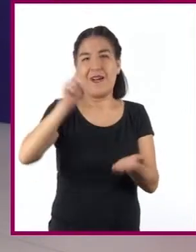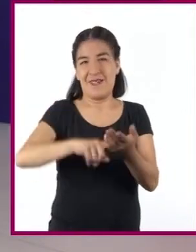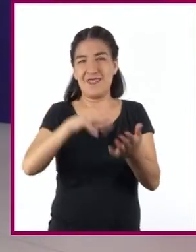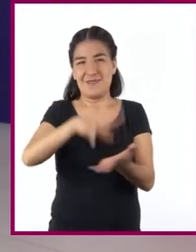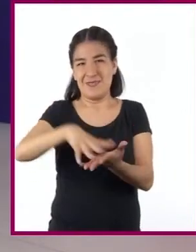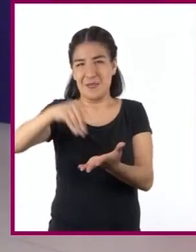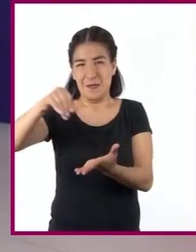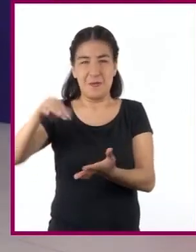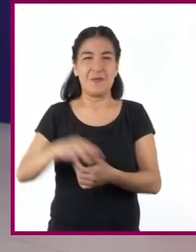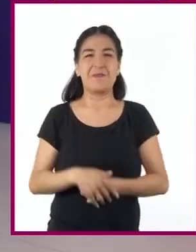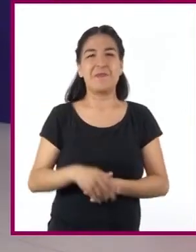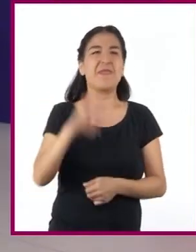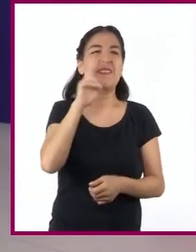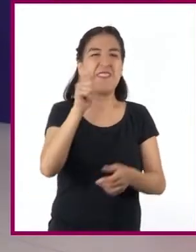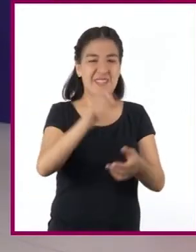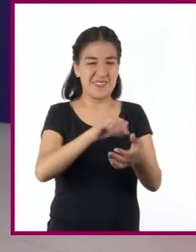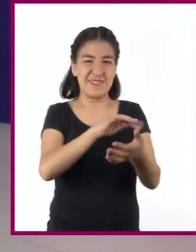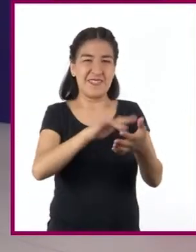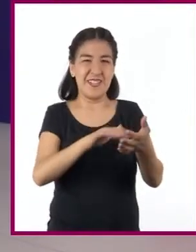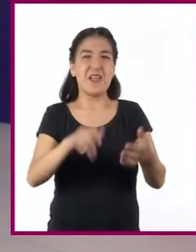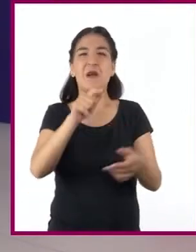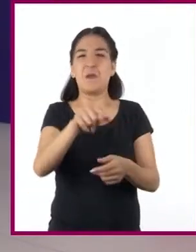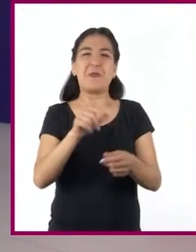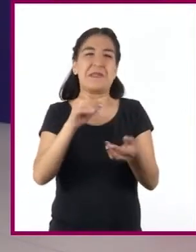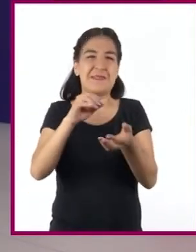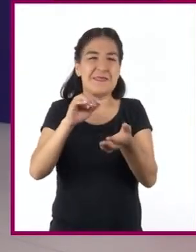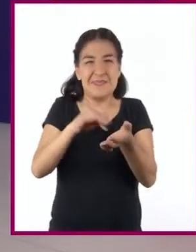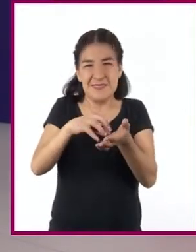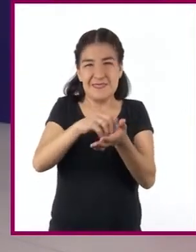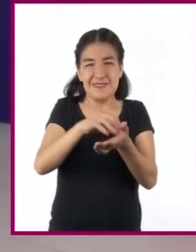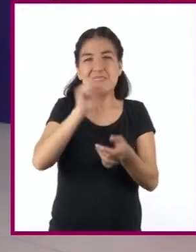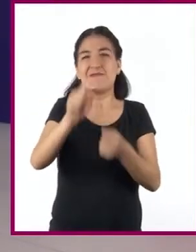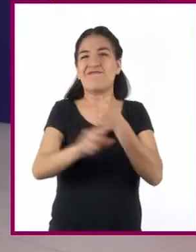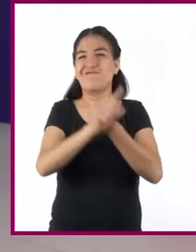carta de un pequeño insecto con un gran problema.